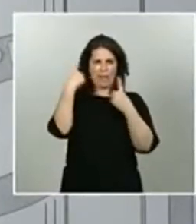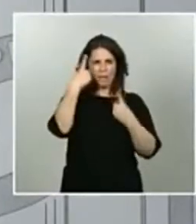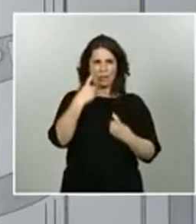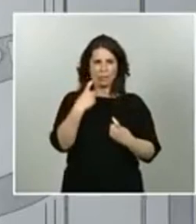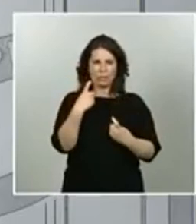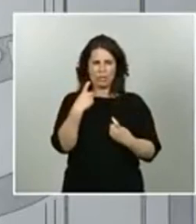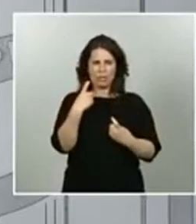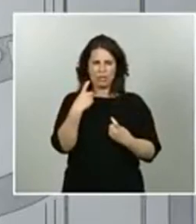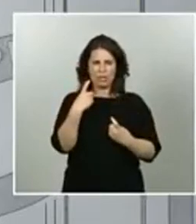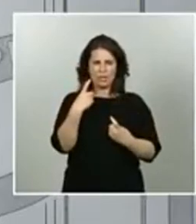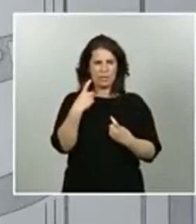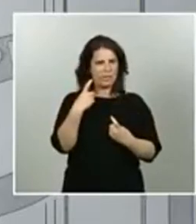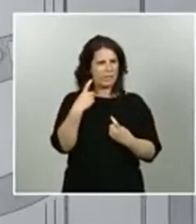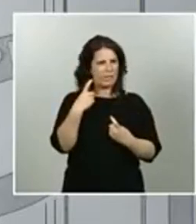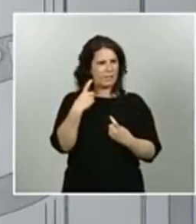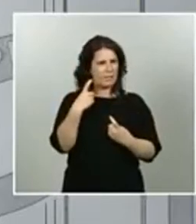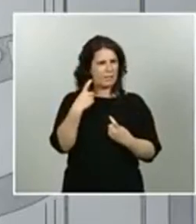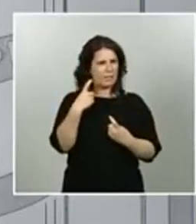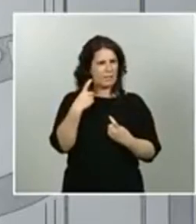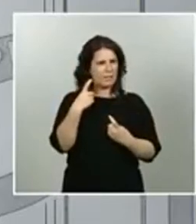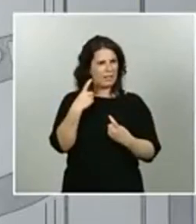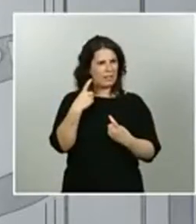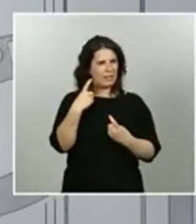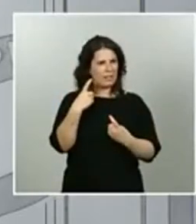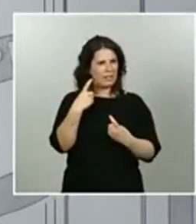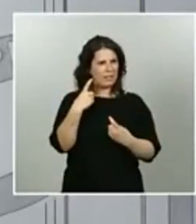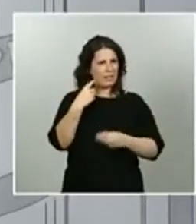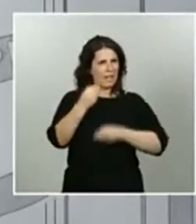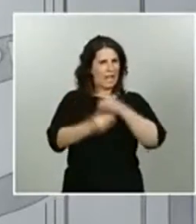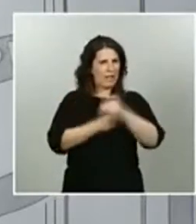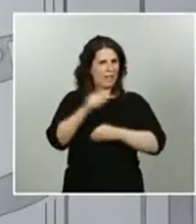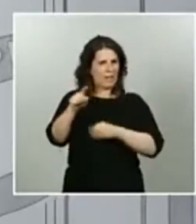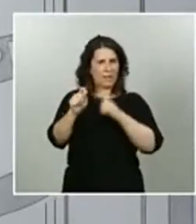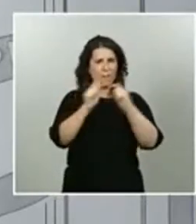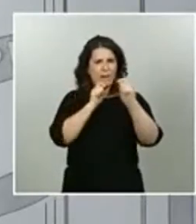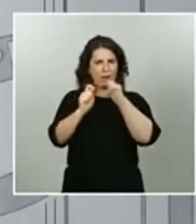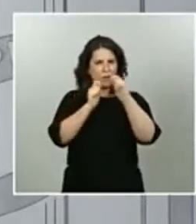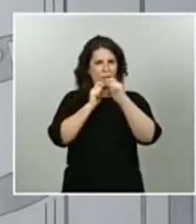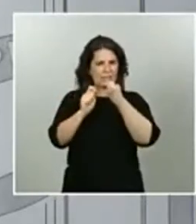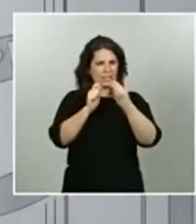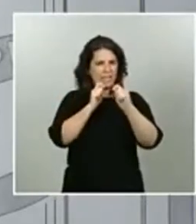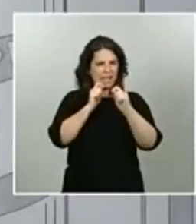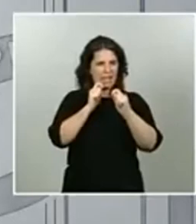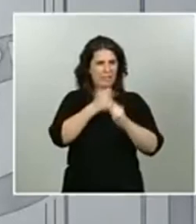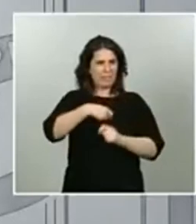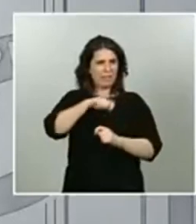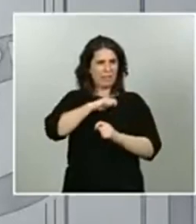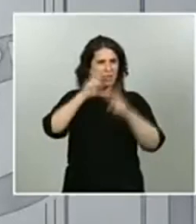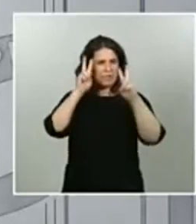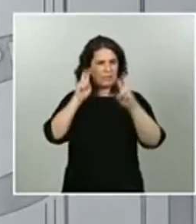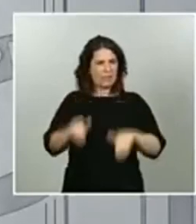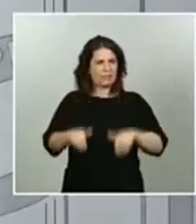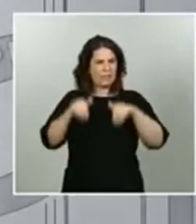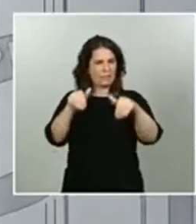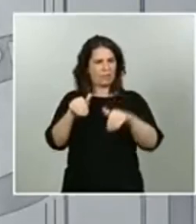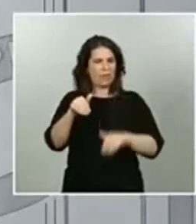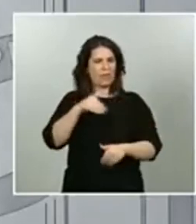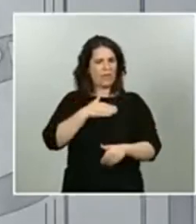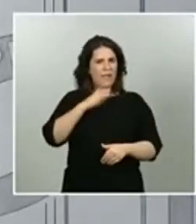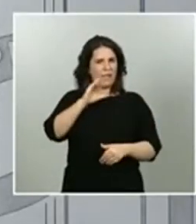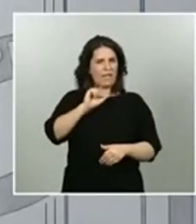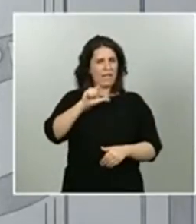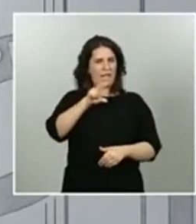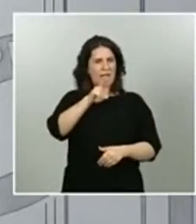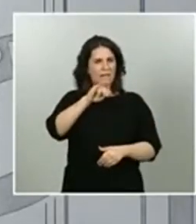hecho? Sulla candidata Calviño. Periodista sobre la candidatura de Nadia Calviño. Lo digo molto chiaramente. Lo digo l'Italia ritiene